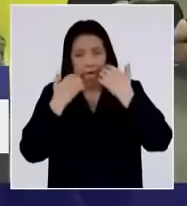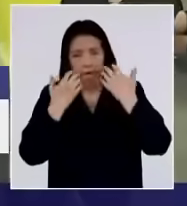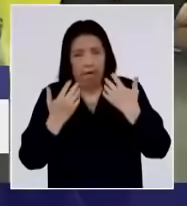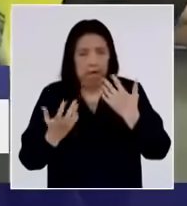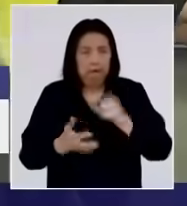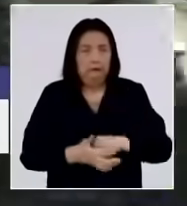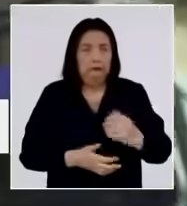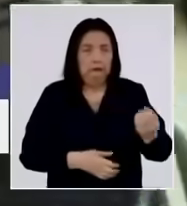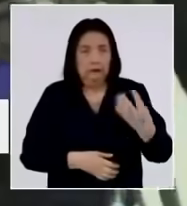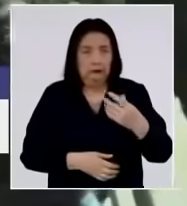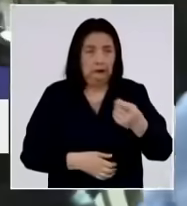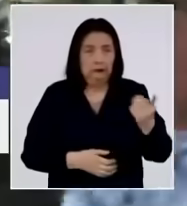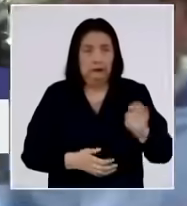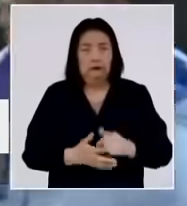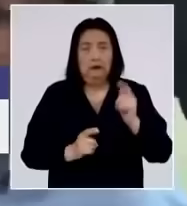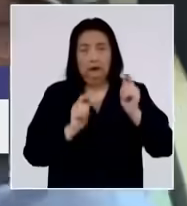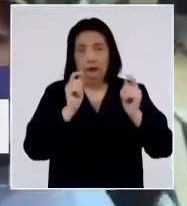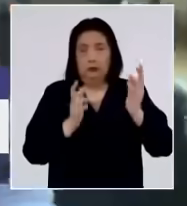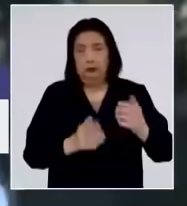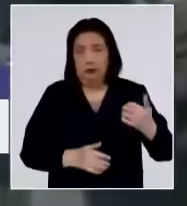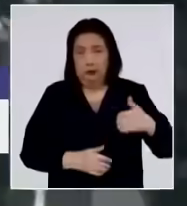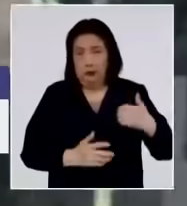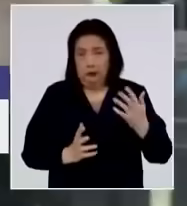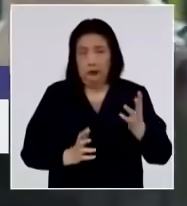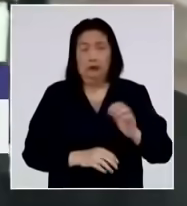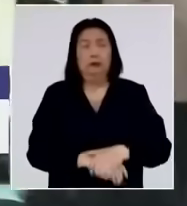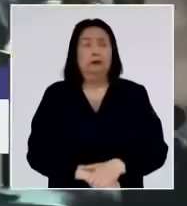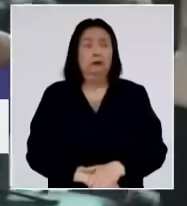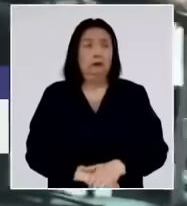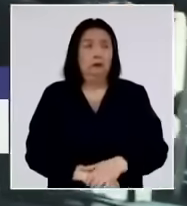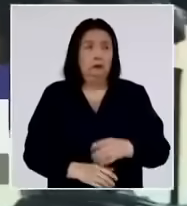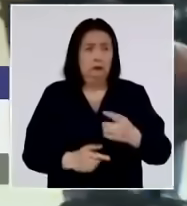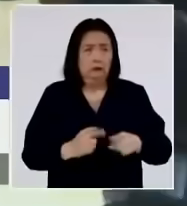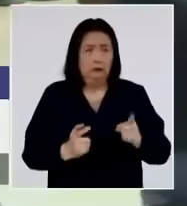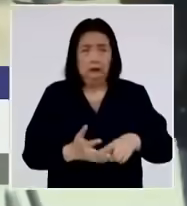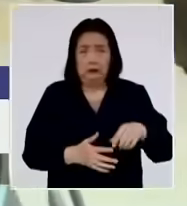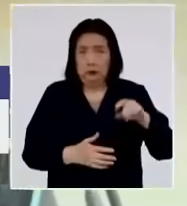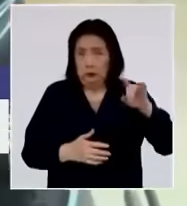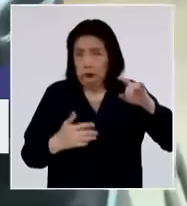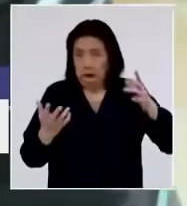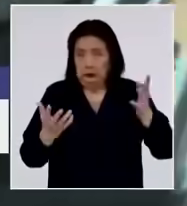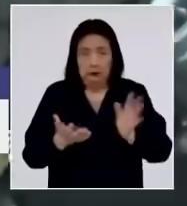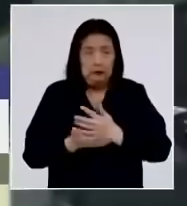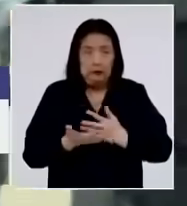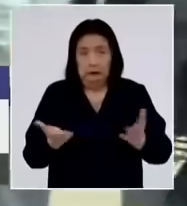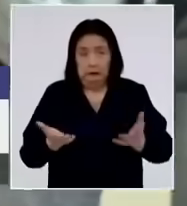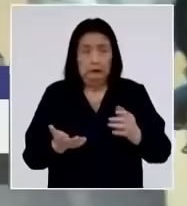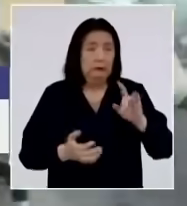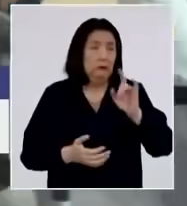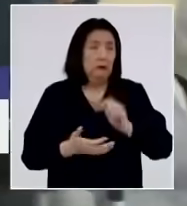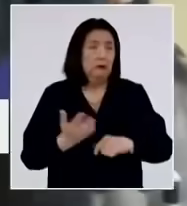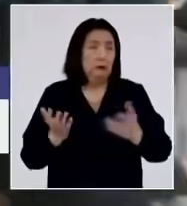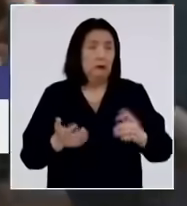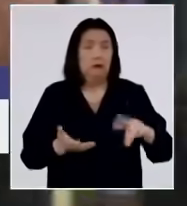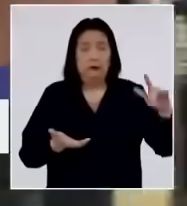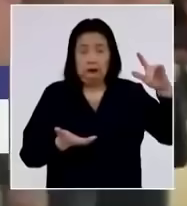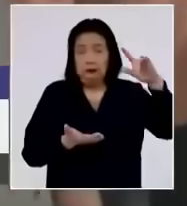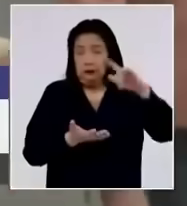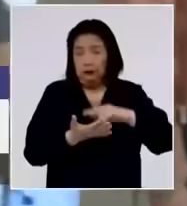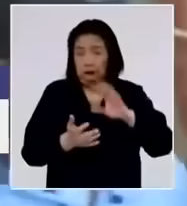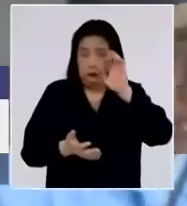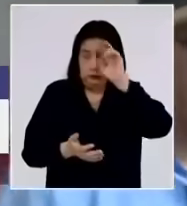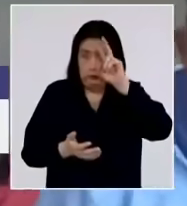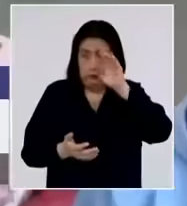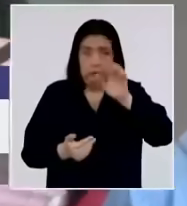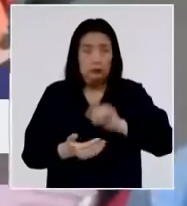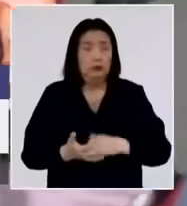que mencionaban estos turistas argentinos, que a partir de la emergencia y en realidad sin emergencia de por medio, en el aeropuerto del